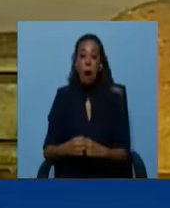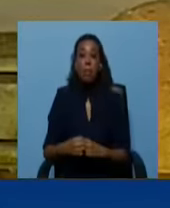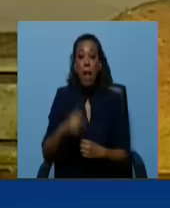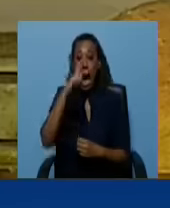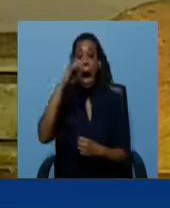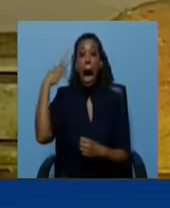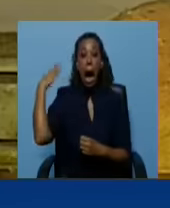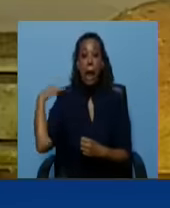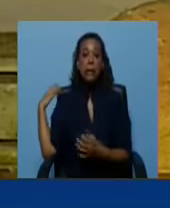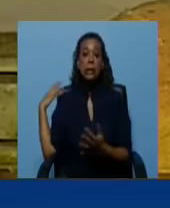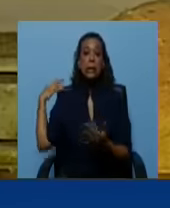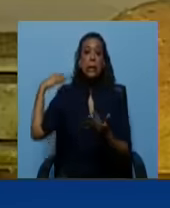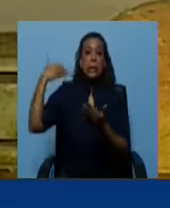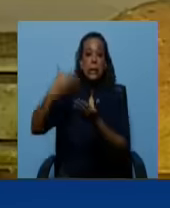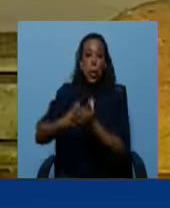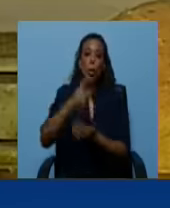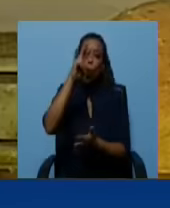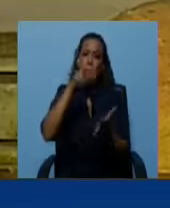Todos esos años